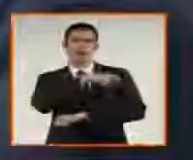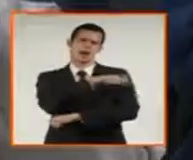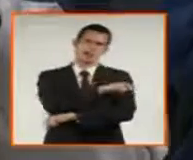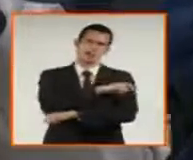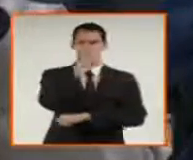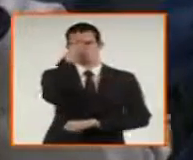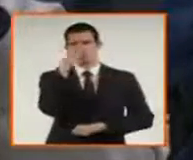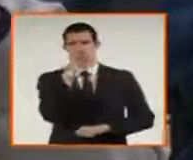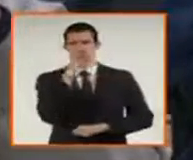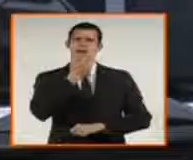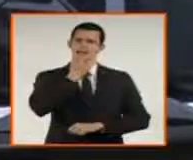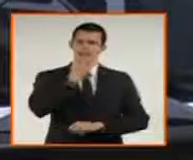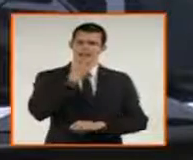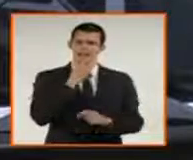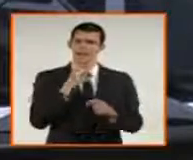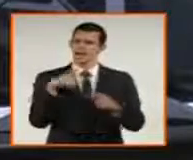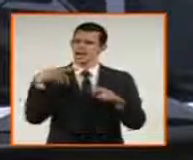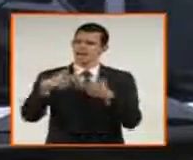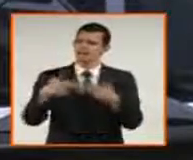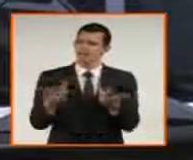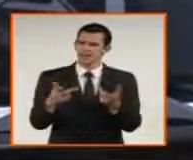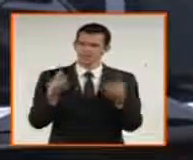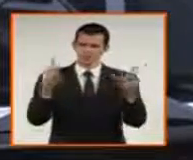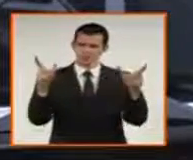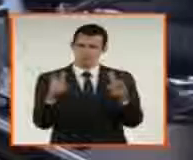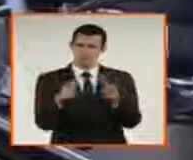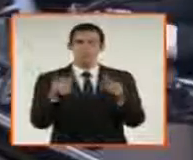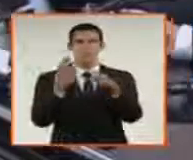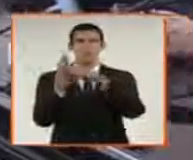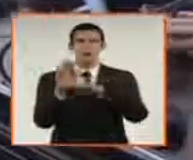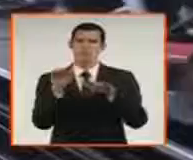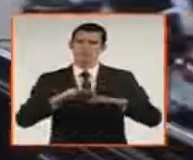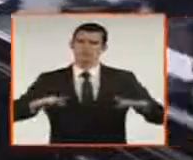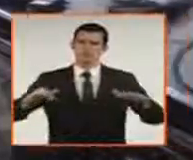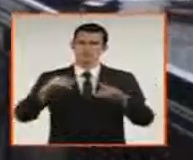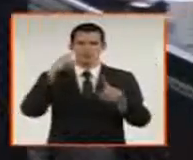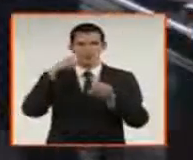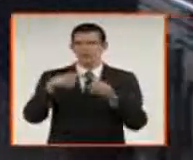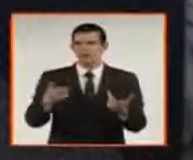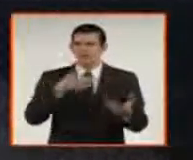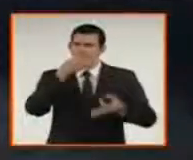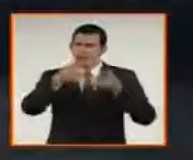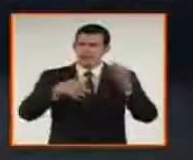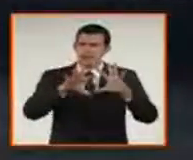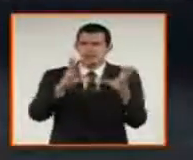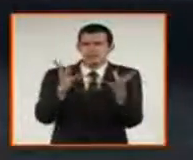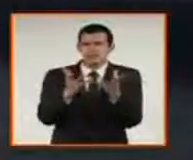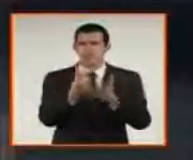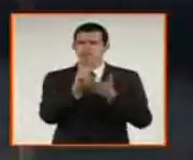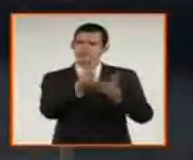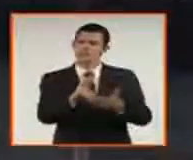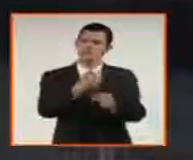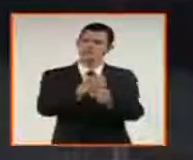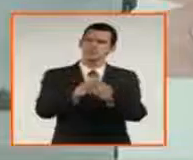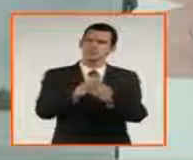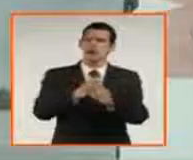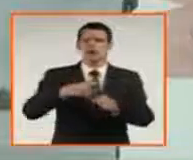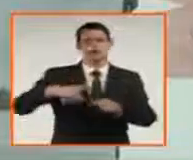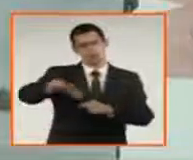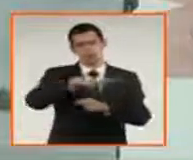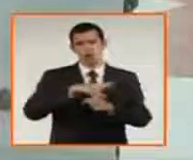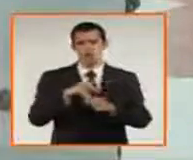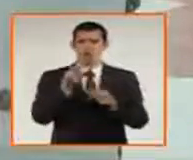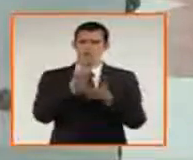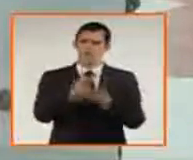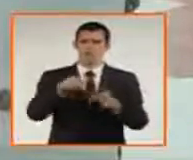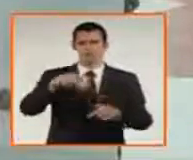Grecia comparecen este jueves en la Mesa Redonda para conversar sobre la visita de trabajo que realizan a nuestro país y